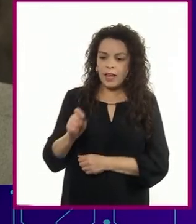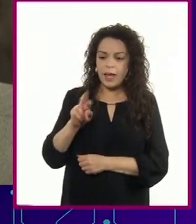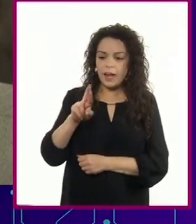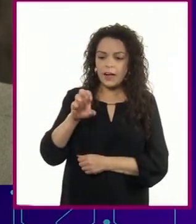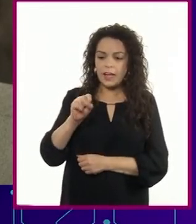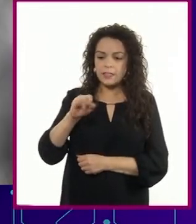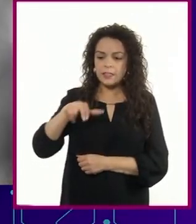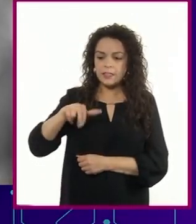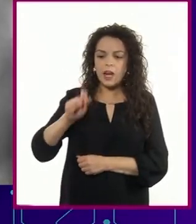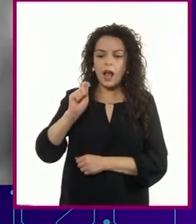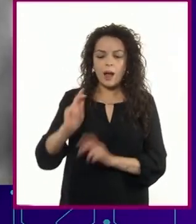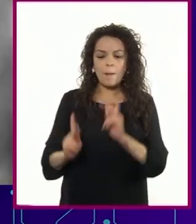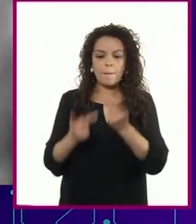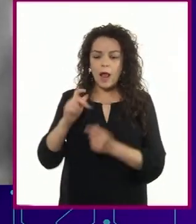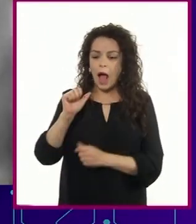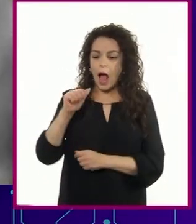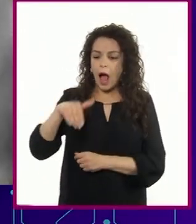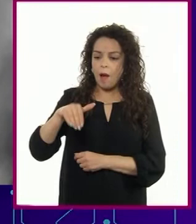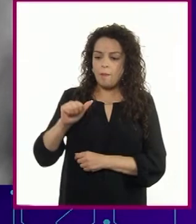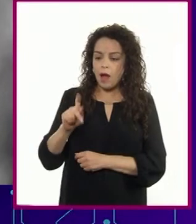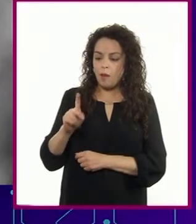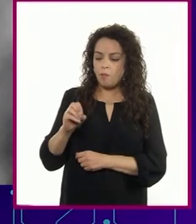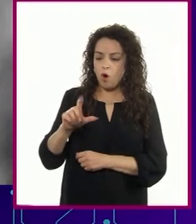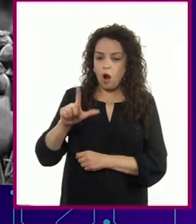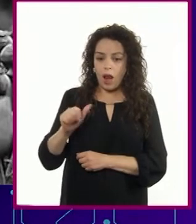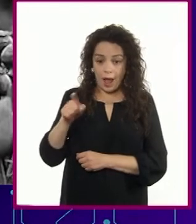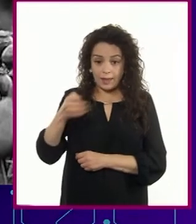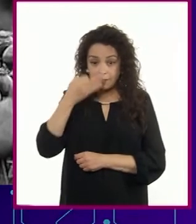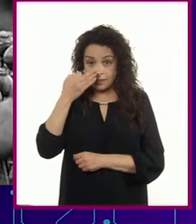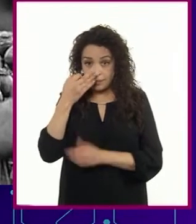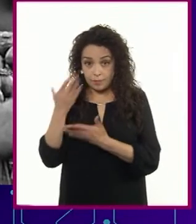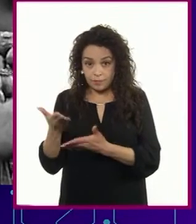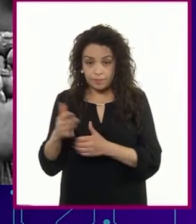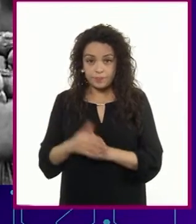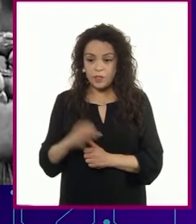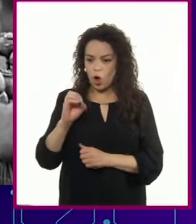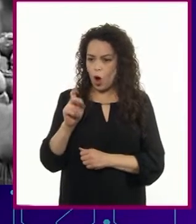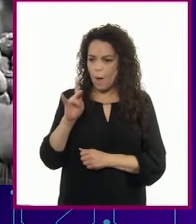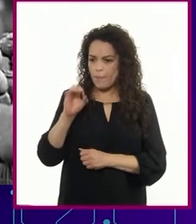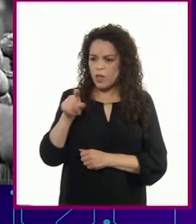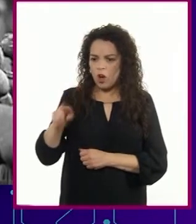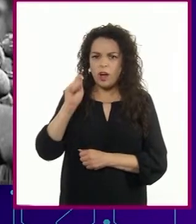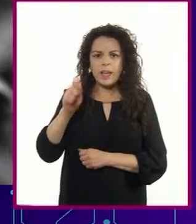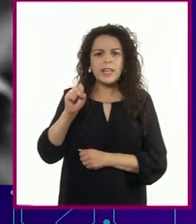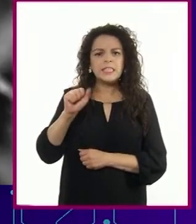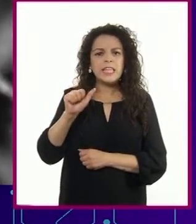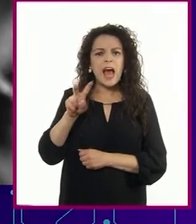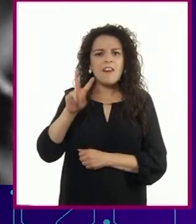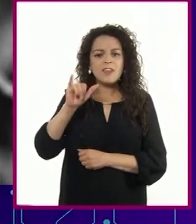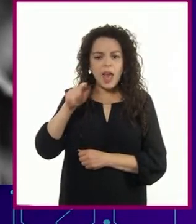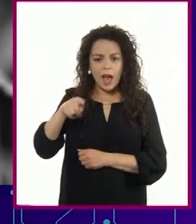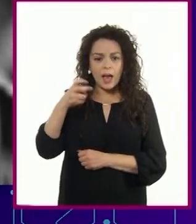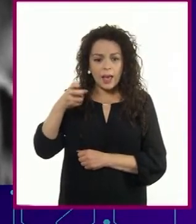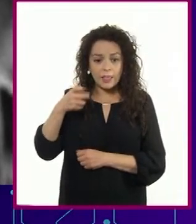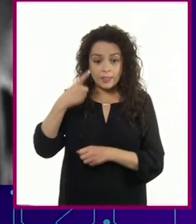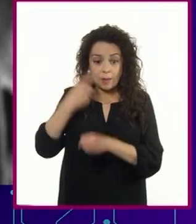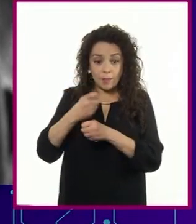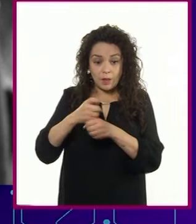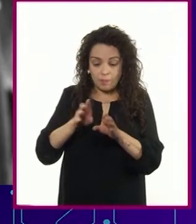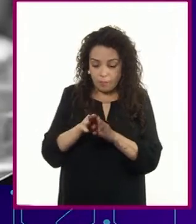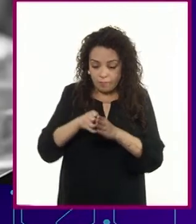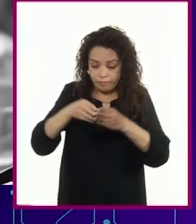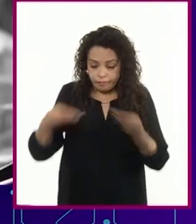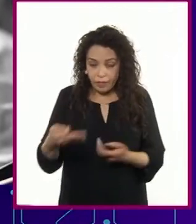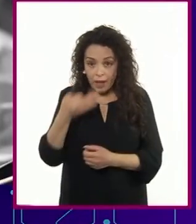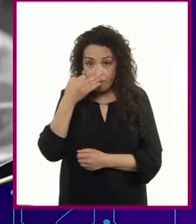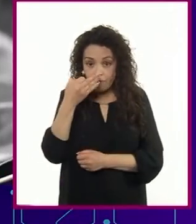de la amapola. La savia lechosa, como la del opio, primero se saca de la vaina de la flor, de la